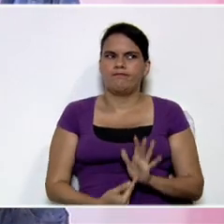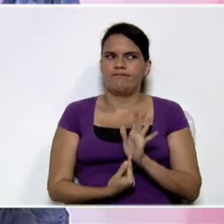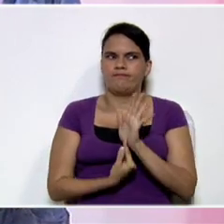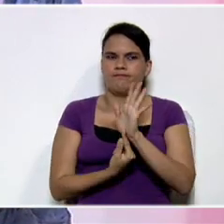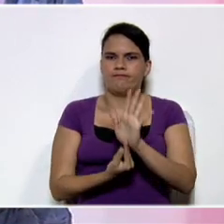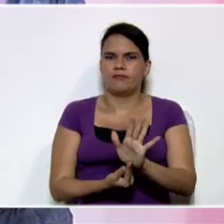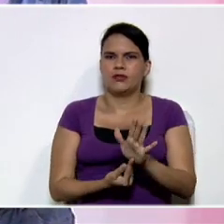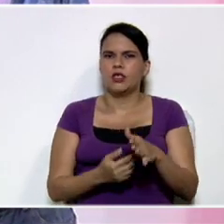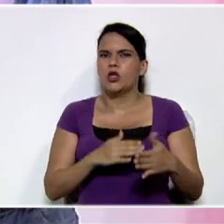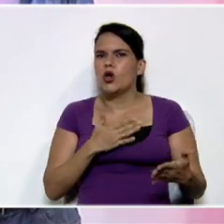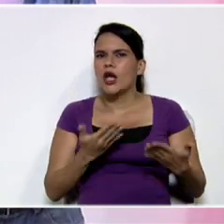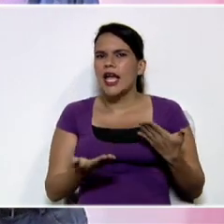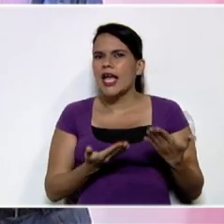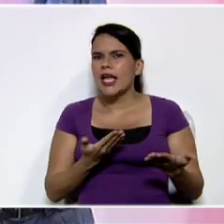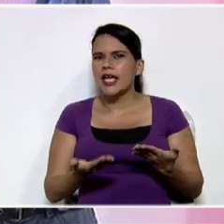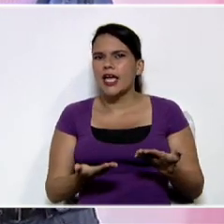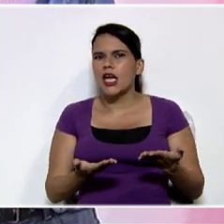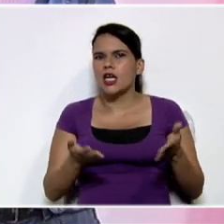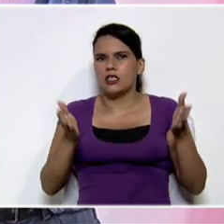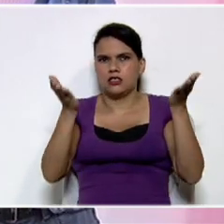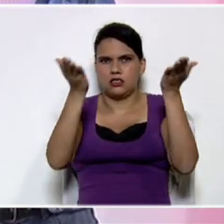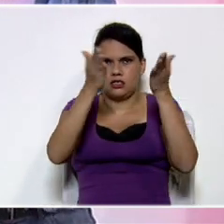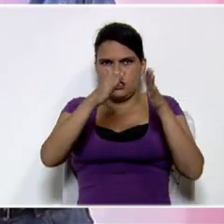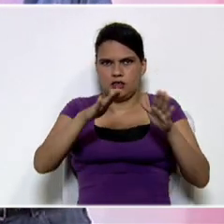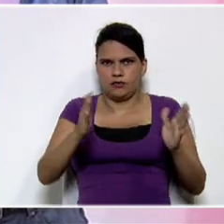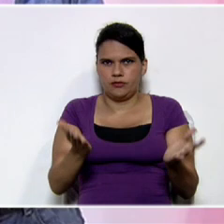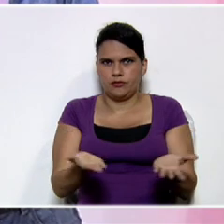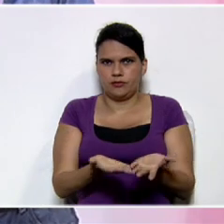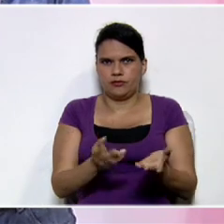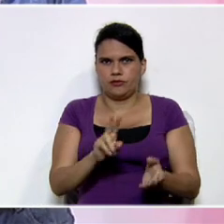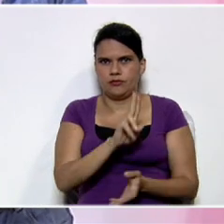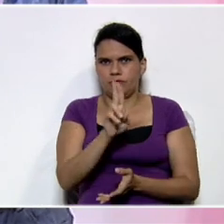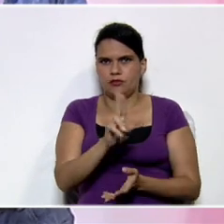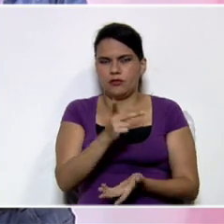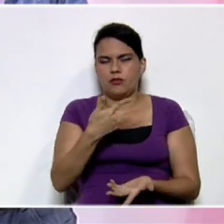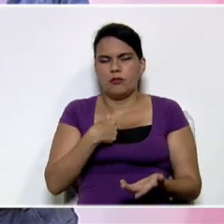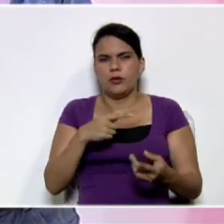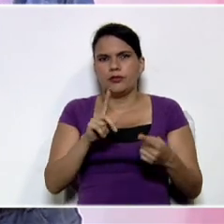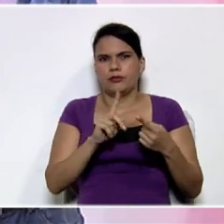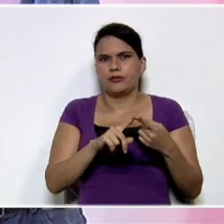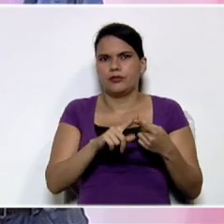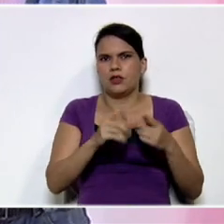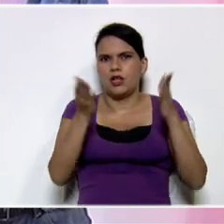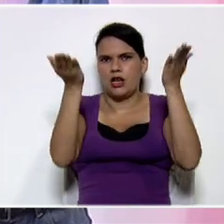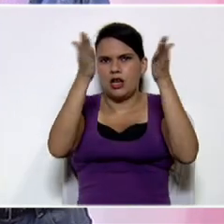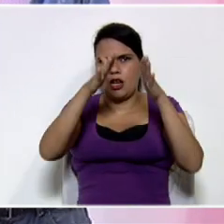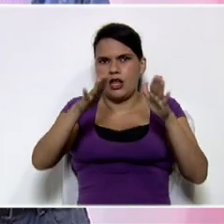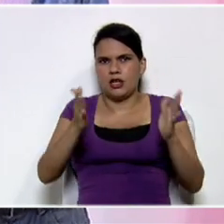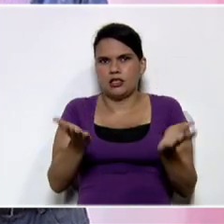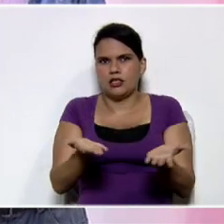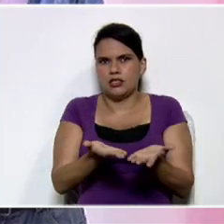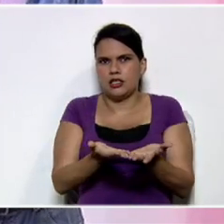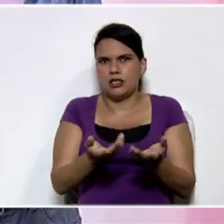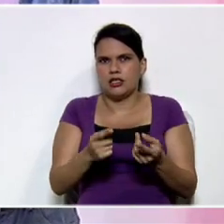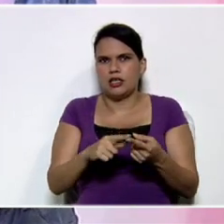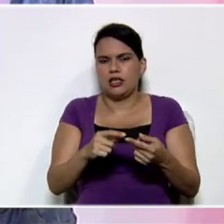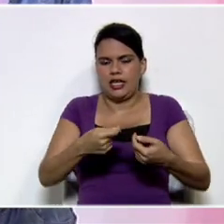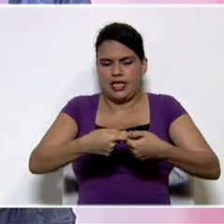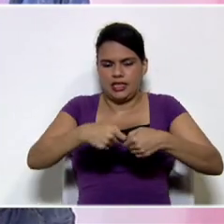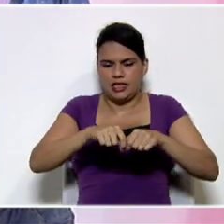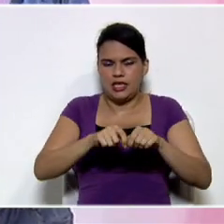representativas de lo que es la artesanía utilitaria. Allí podemos destacar lo que es la artesanía, el